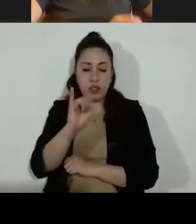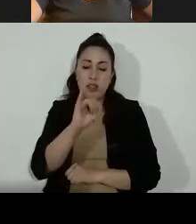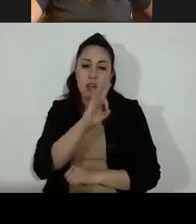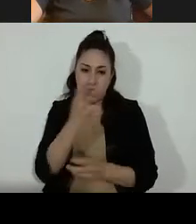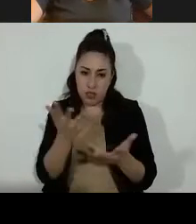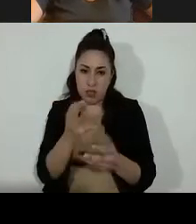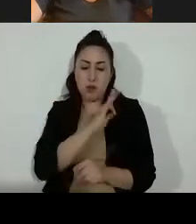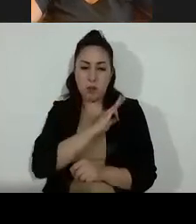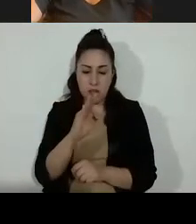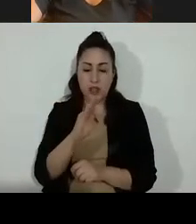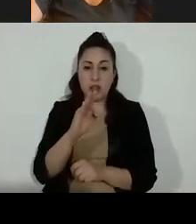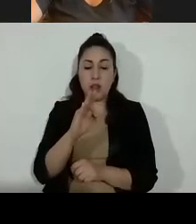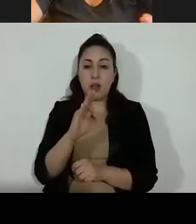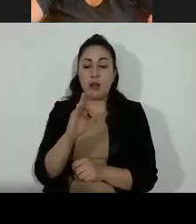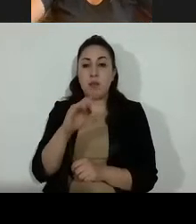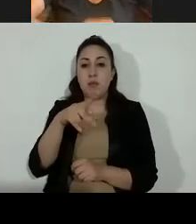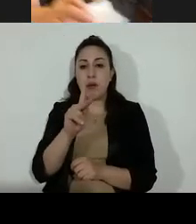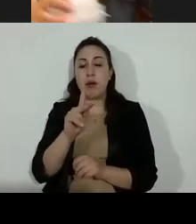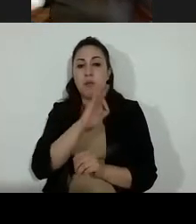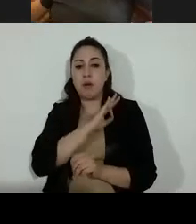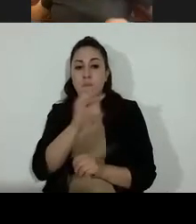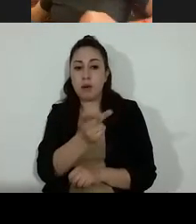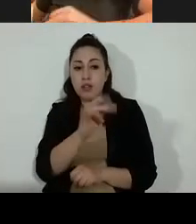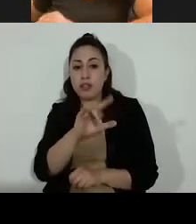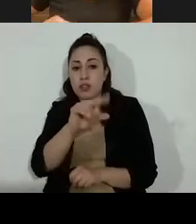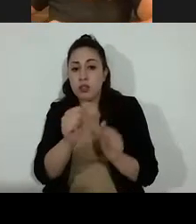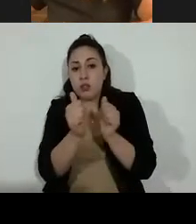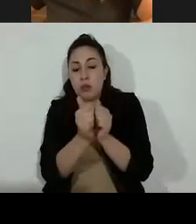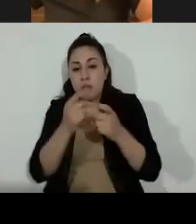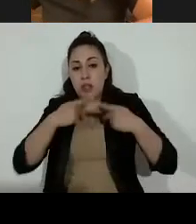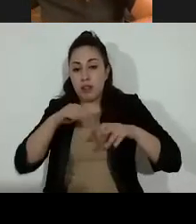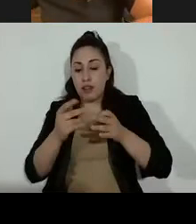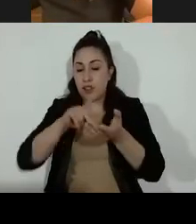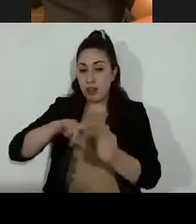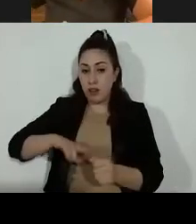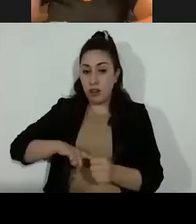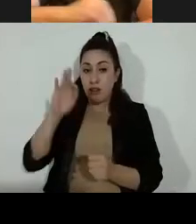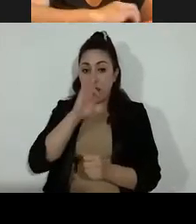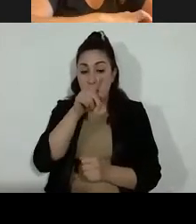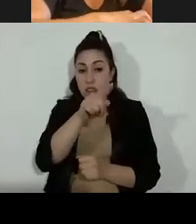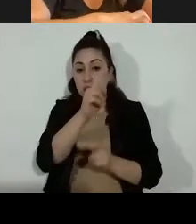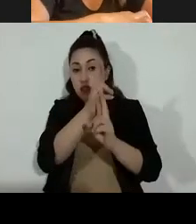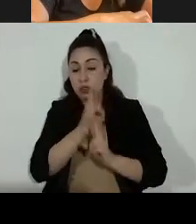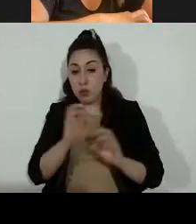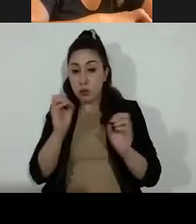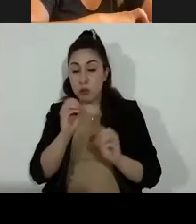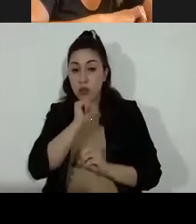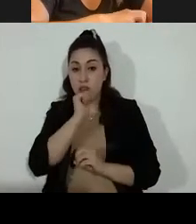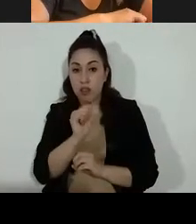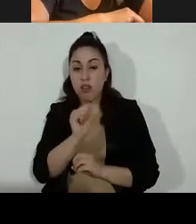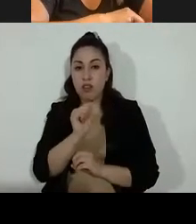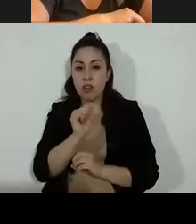el asunto de preguntar o no a un servidor público. Y si no contesta adecuadamente a juicio de la